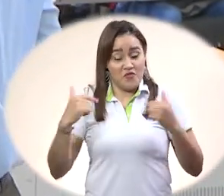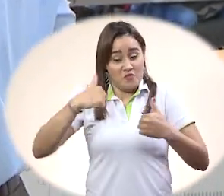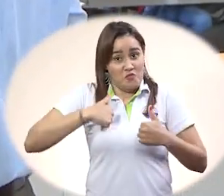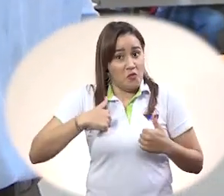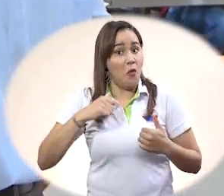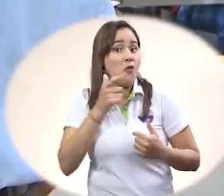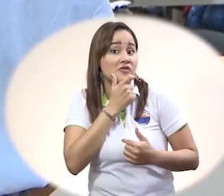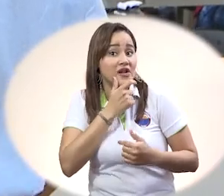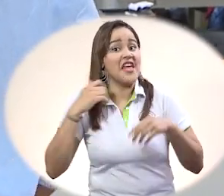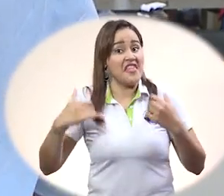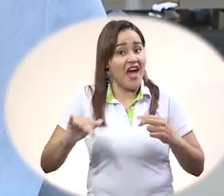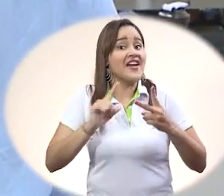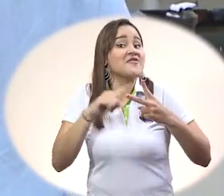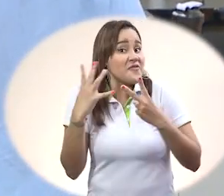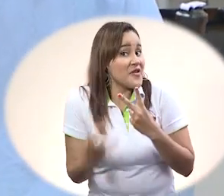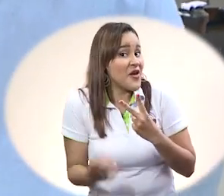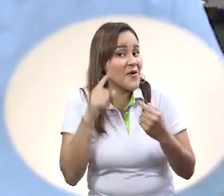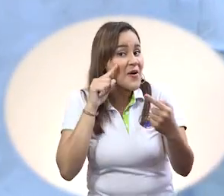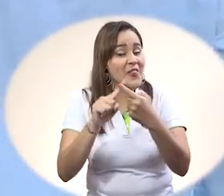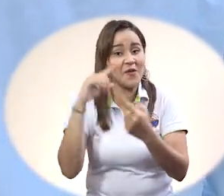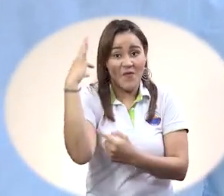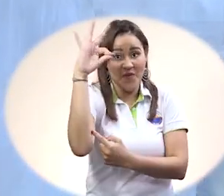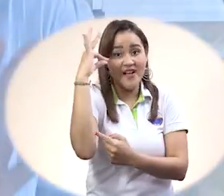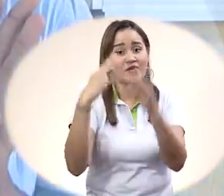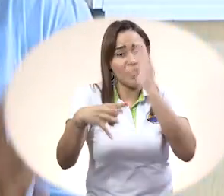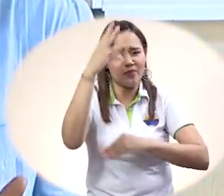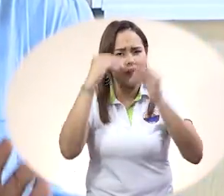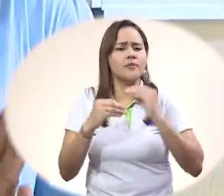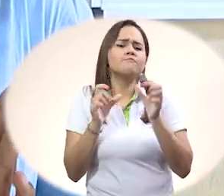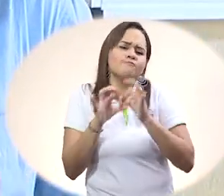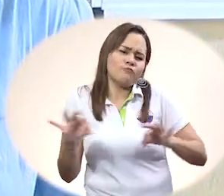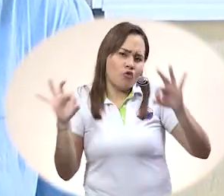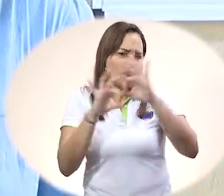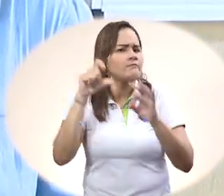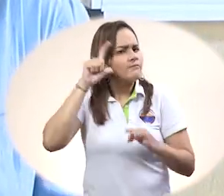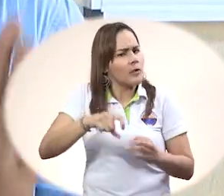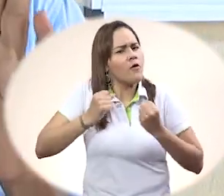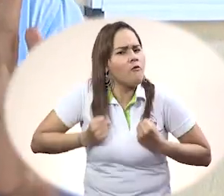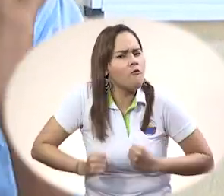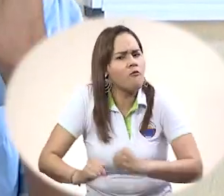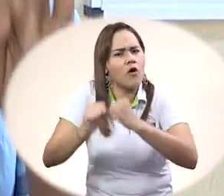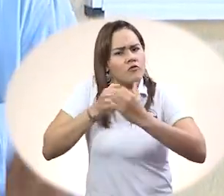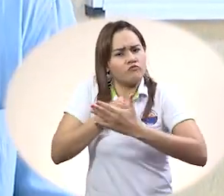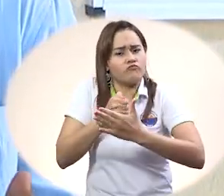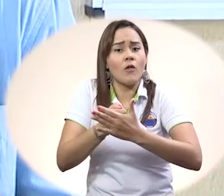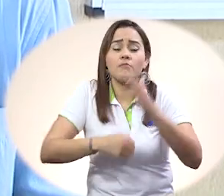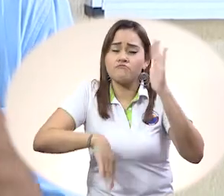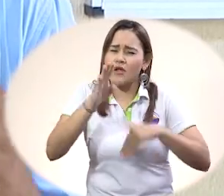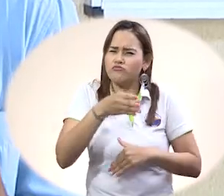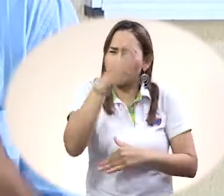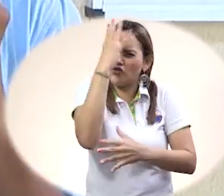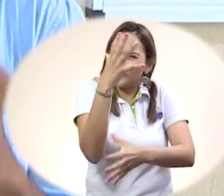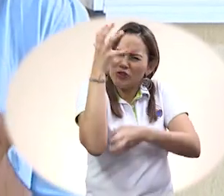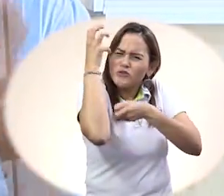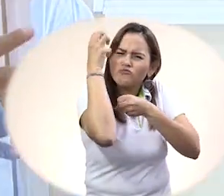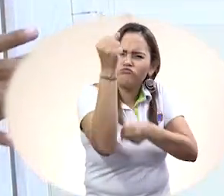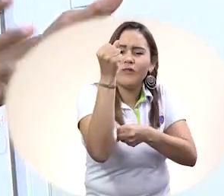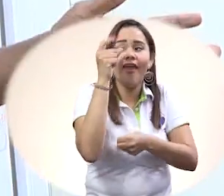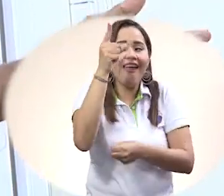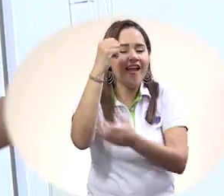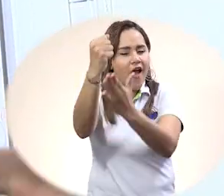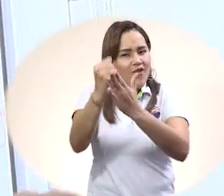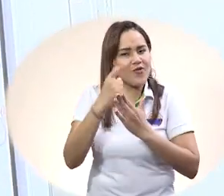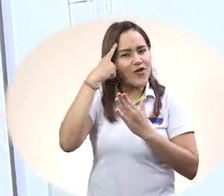francés es algo grandioso pero todo esto como lo van a hacer con constancia y disciplina y con confianza en dios que es aquel que les va lograr